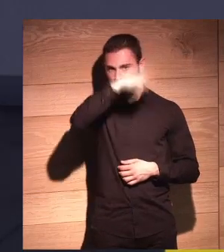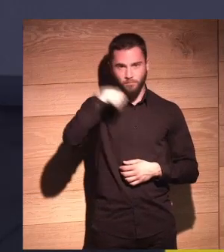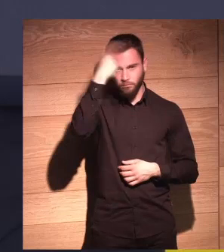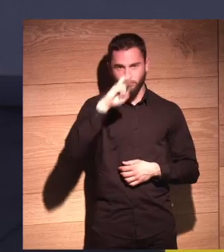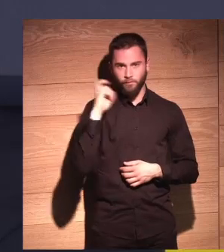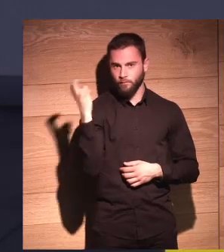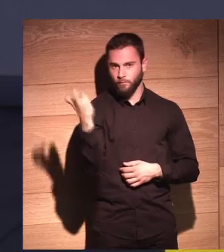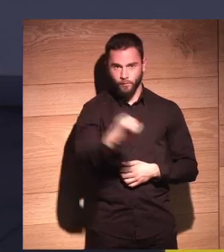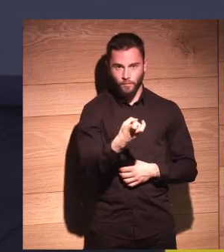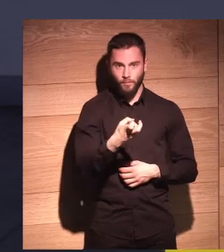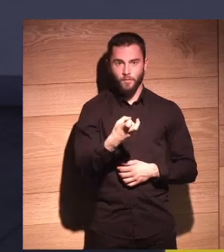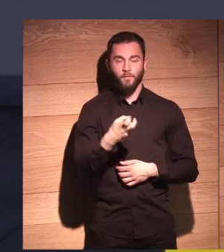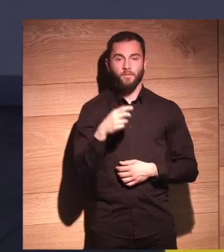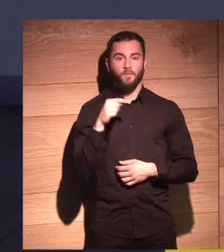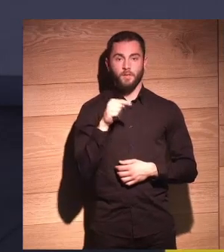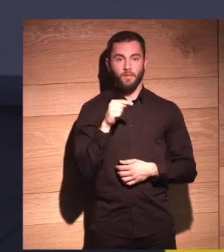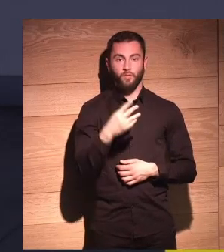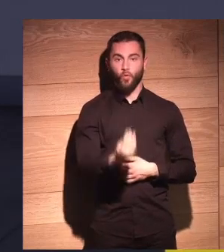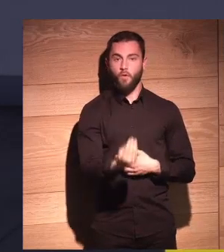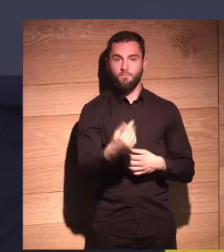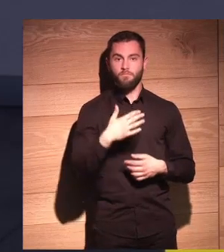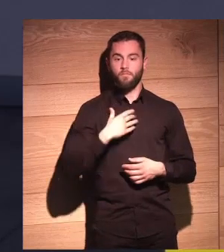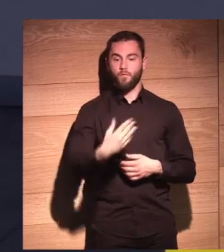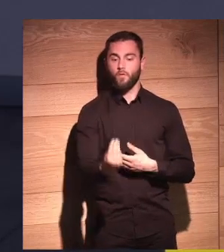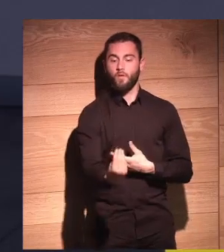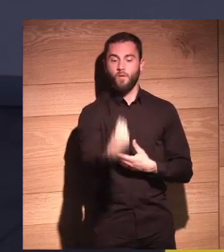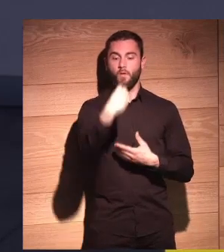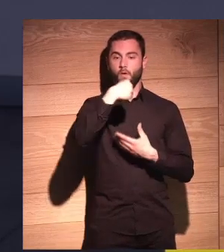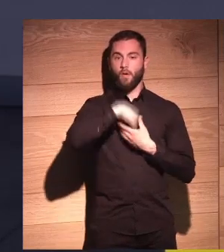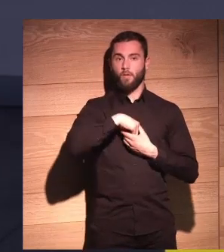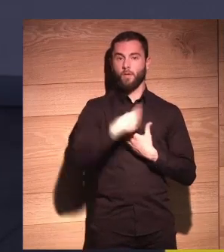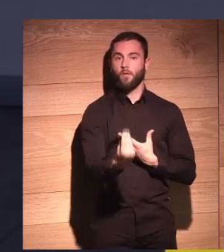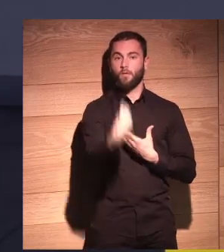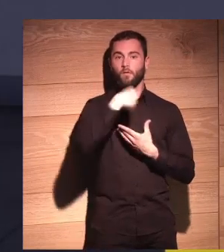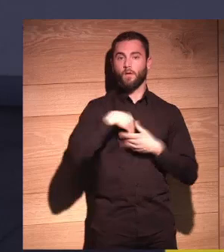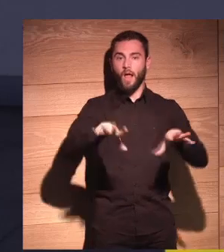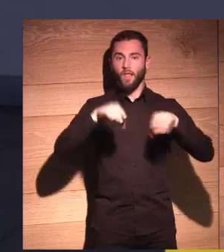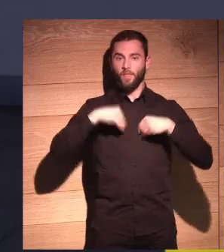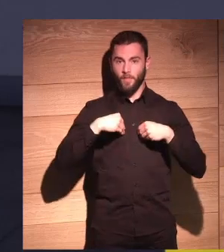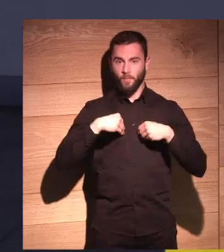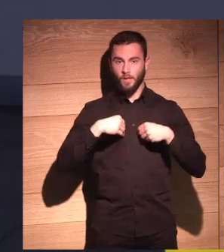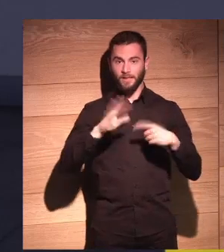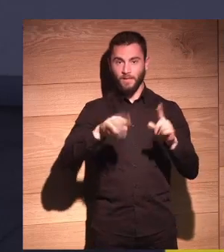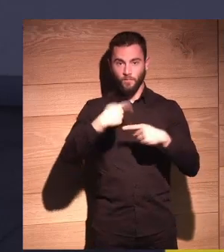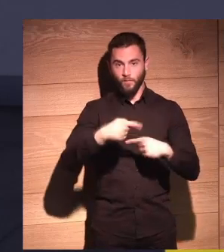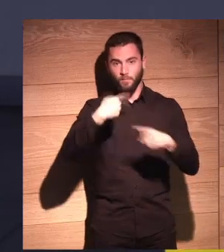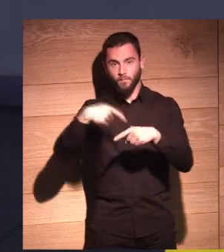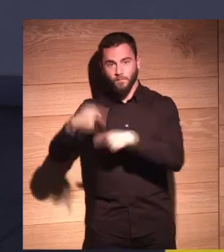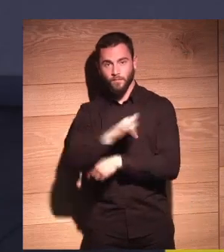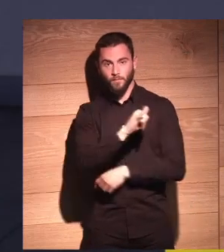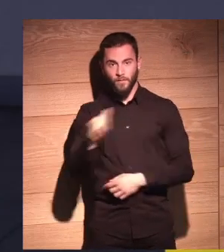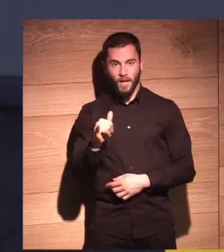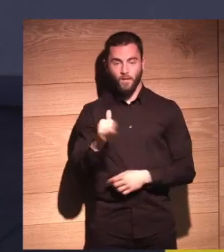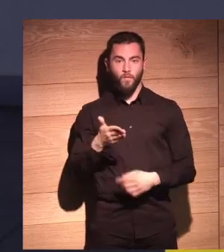Es decir, se produce una internalización del cuerpo virtual y eso tiene una serie de efectos en nosotros. Tiene